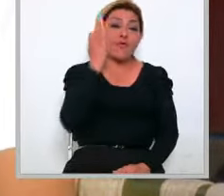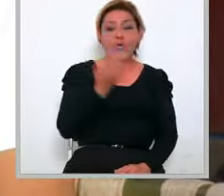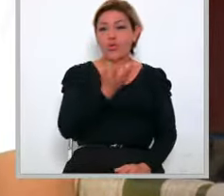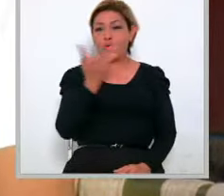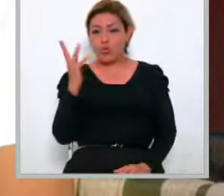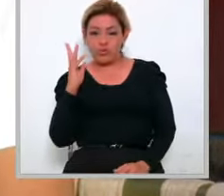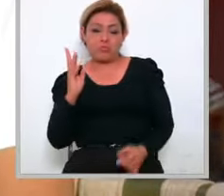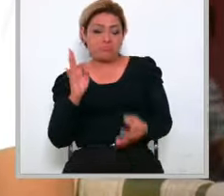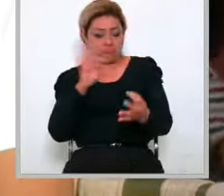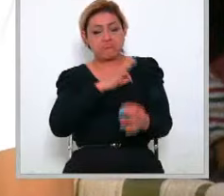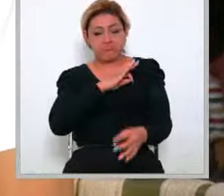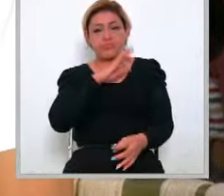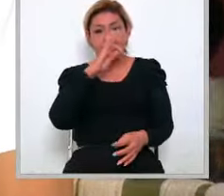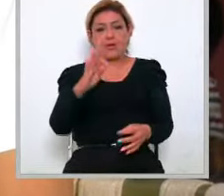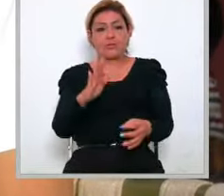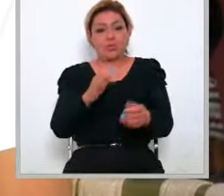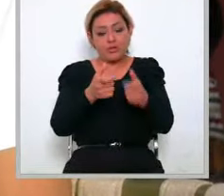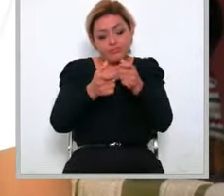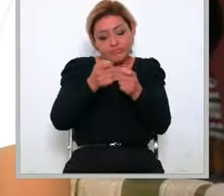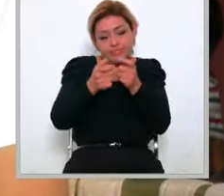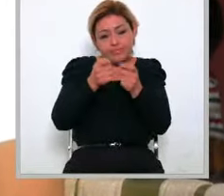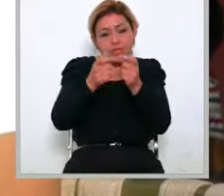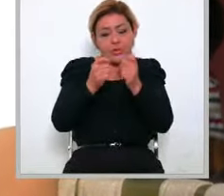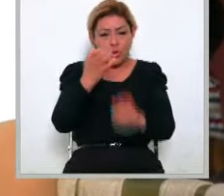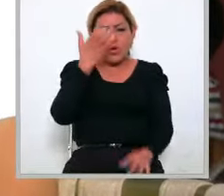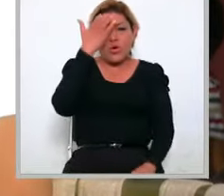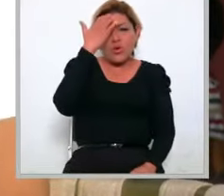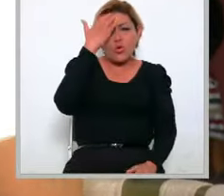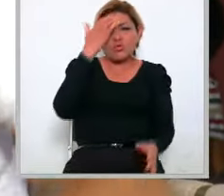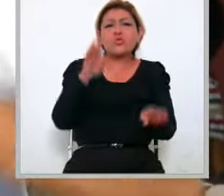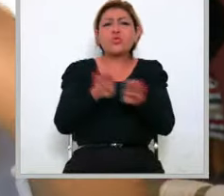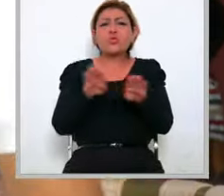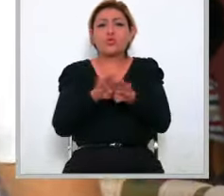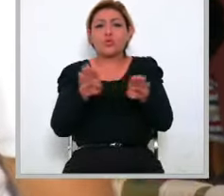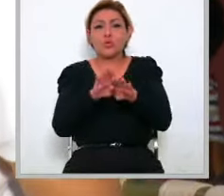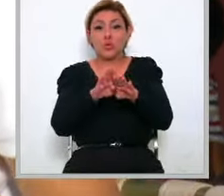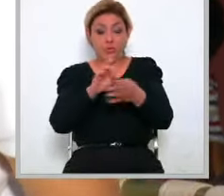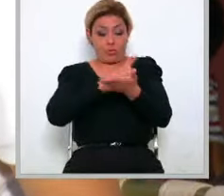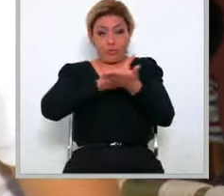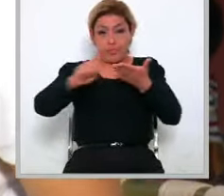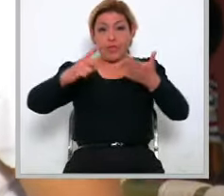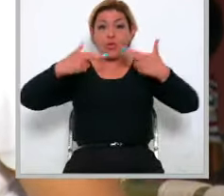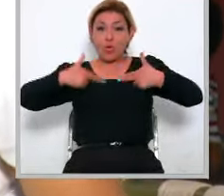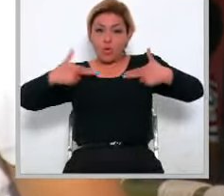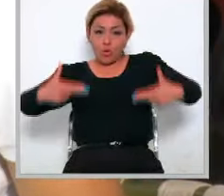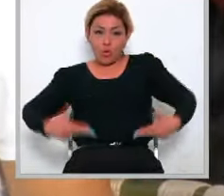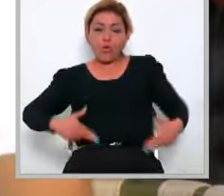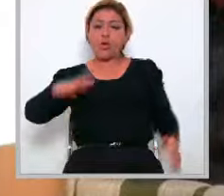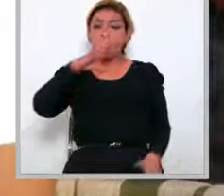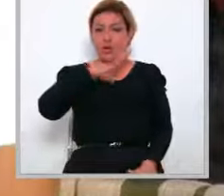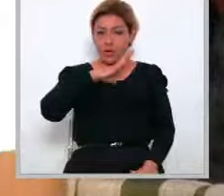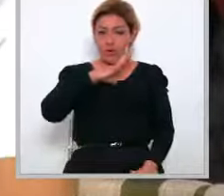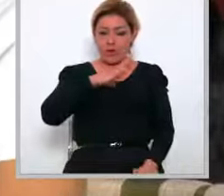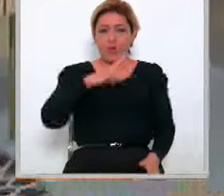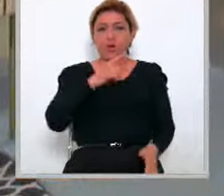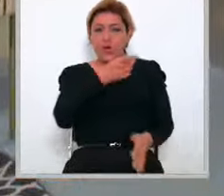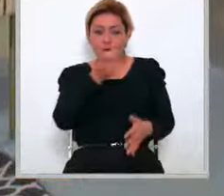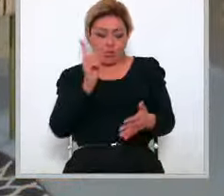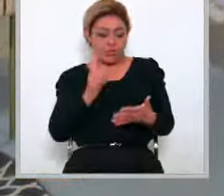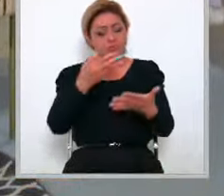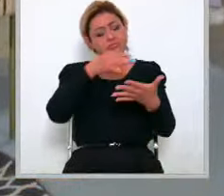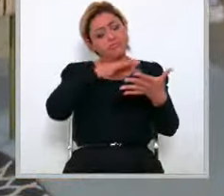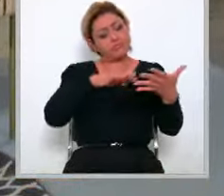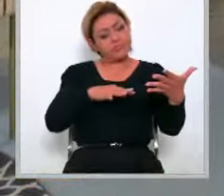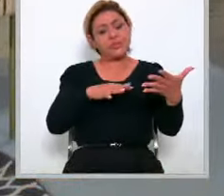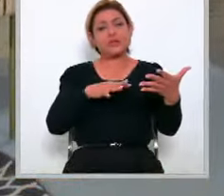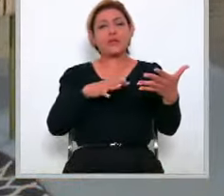niños y adolescentes, y también pues que conozcan cómo pueden defender y hacer valer sus derechos. Aquí quiero reafirmar